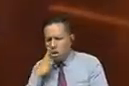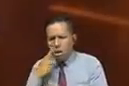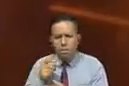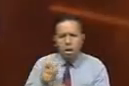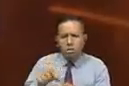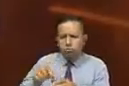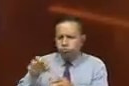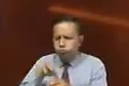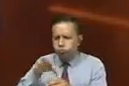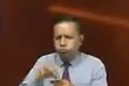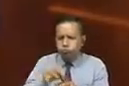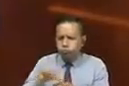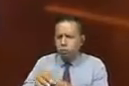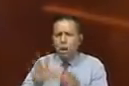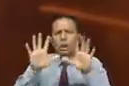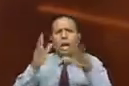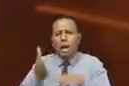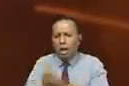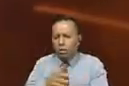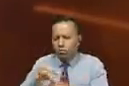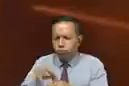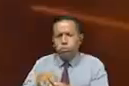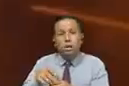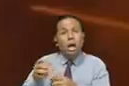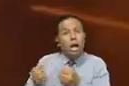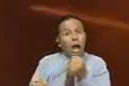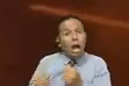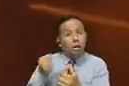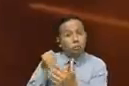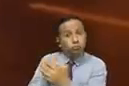balísticos y se llevaron el vehículo para ser